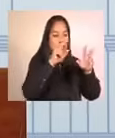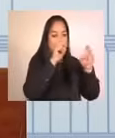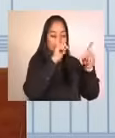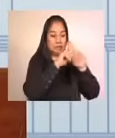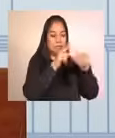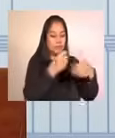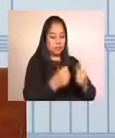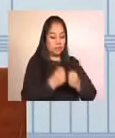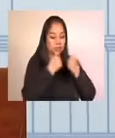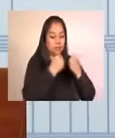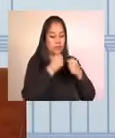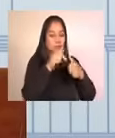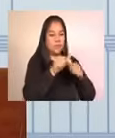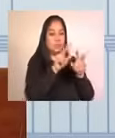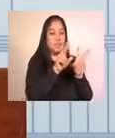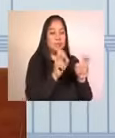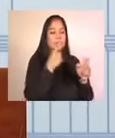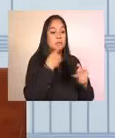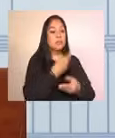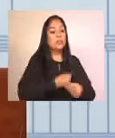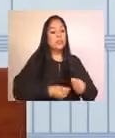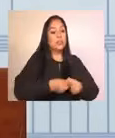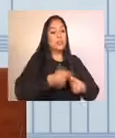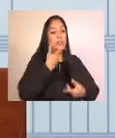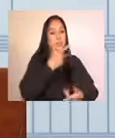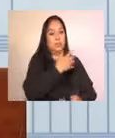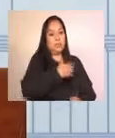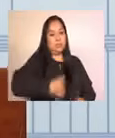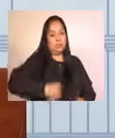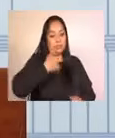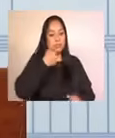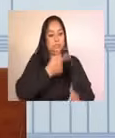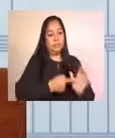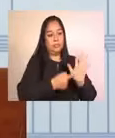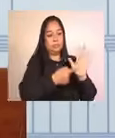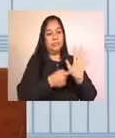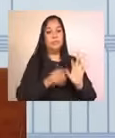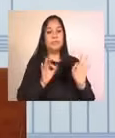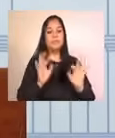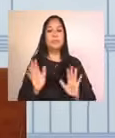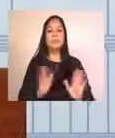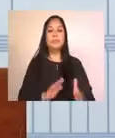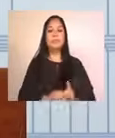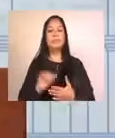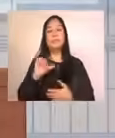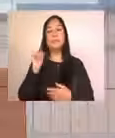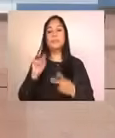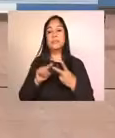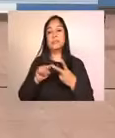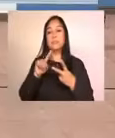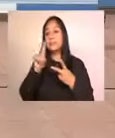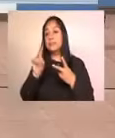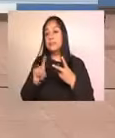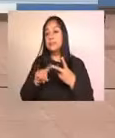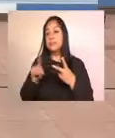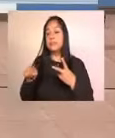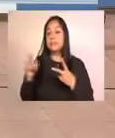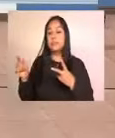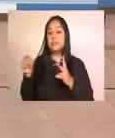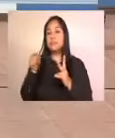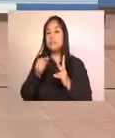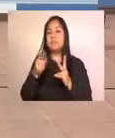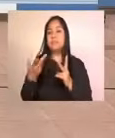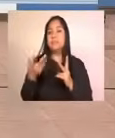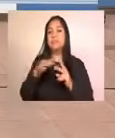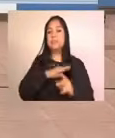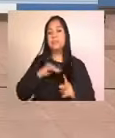fortalecer la parte de proveedores del Estado. Gracias, señor comisionado. La siguiente pregunta del periodista Brainer es hacia